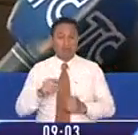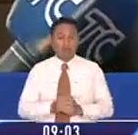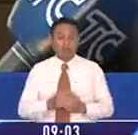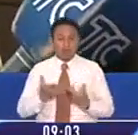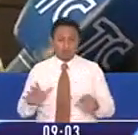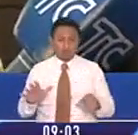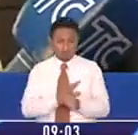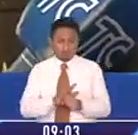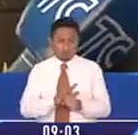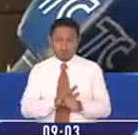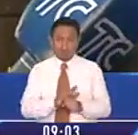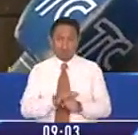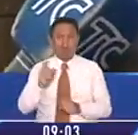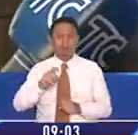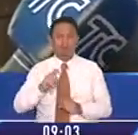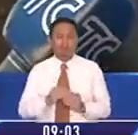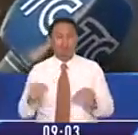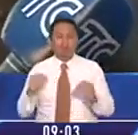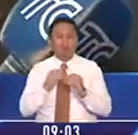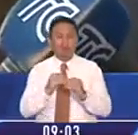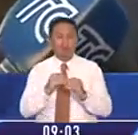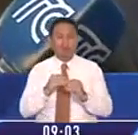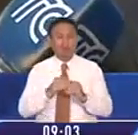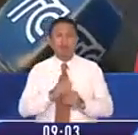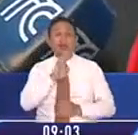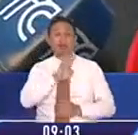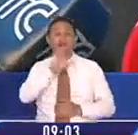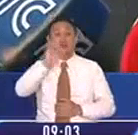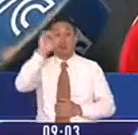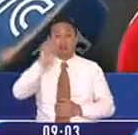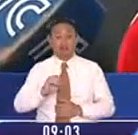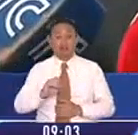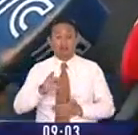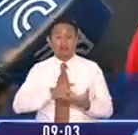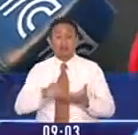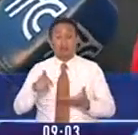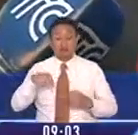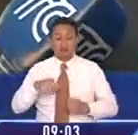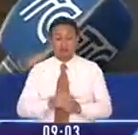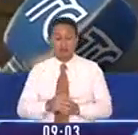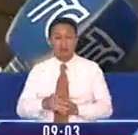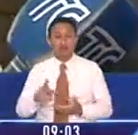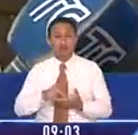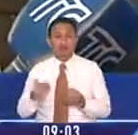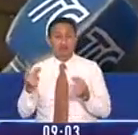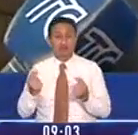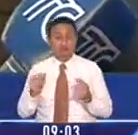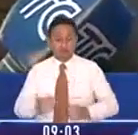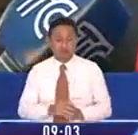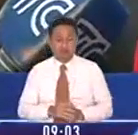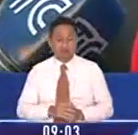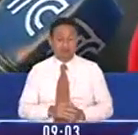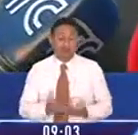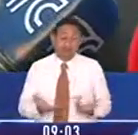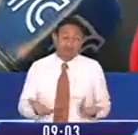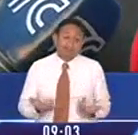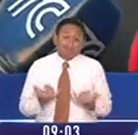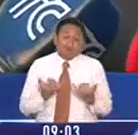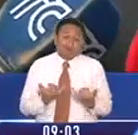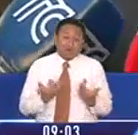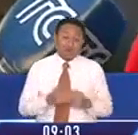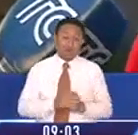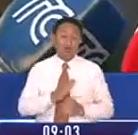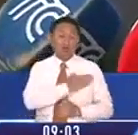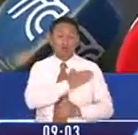insuficiente porque lo que necesitamos de alguna manera es ese 40% que tiene que pagar el Estado que lo pague oportunamente. Ningún gobierno lo ha hecho. Sin embargo, confiamos